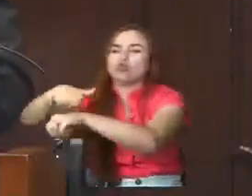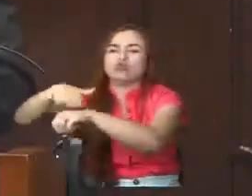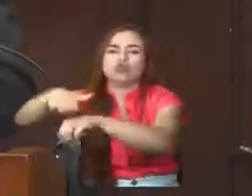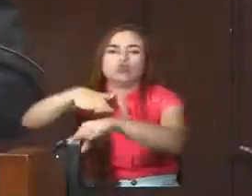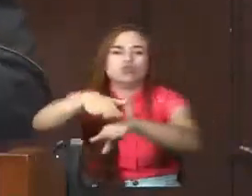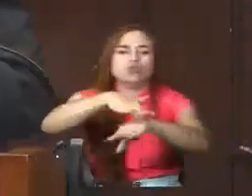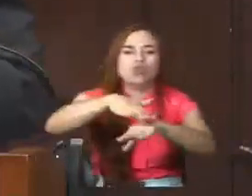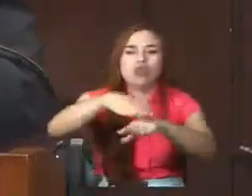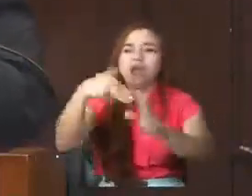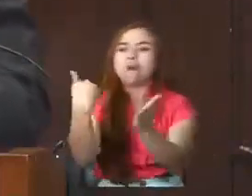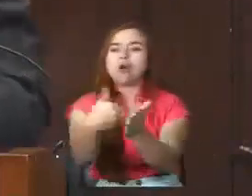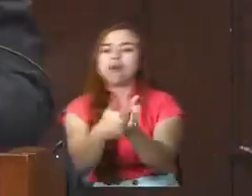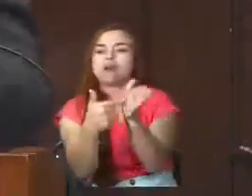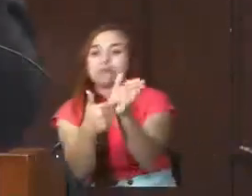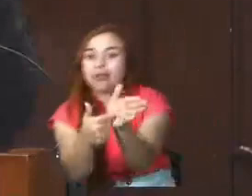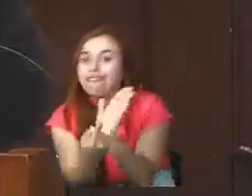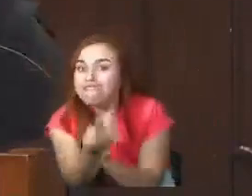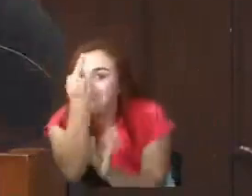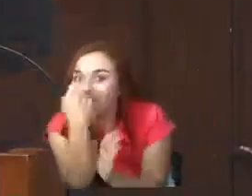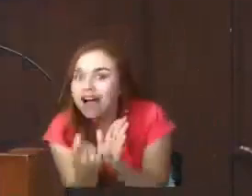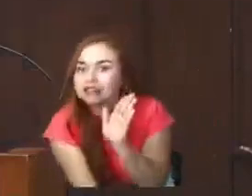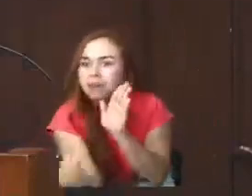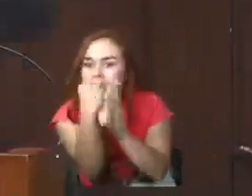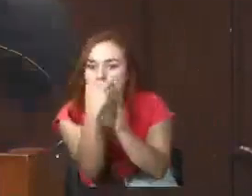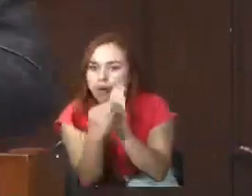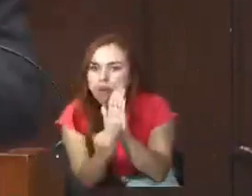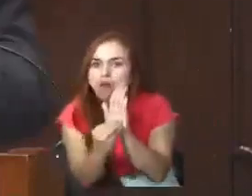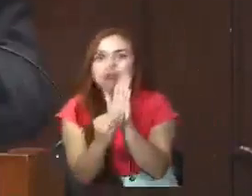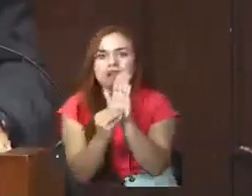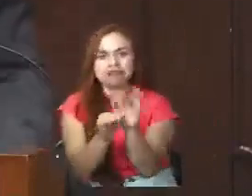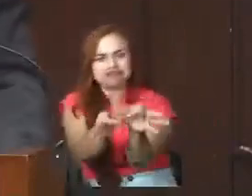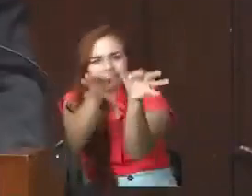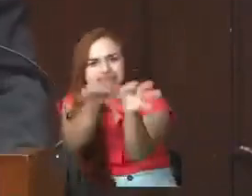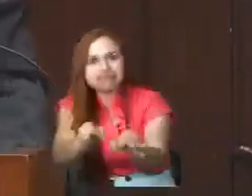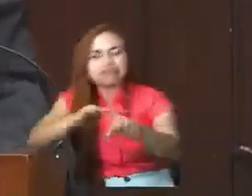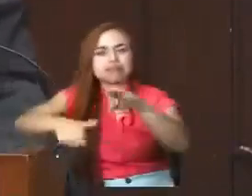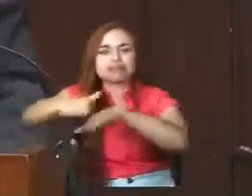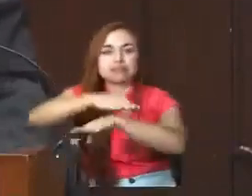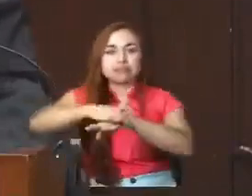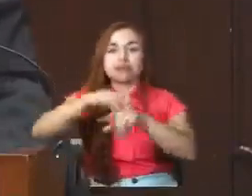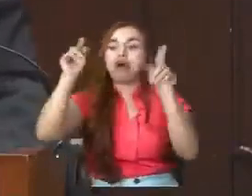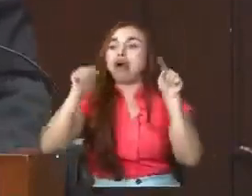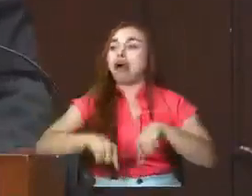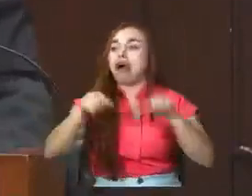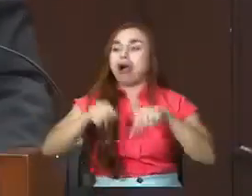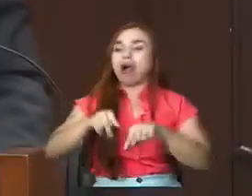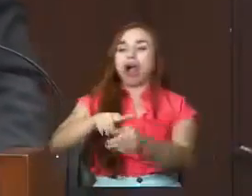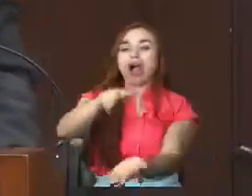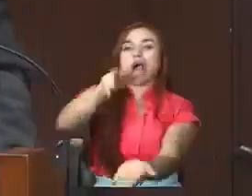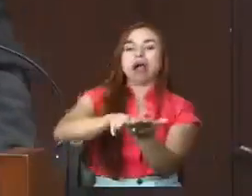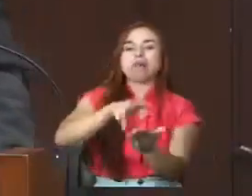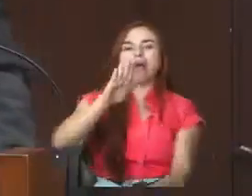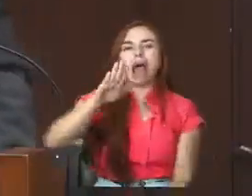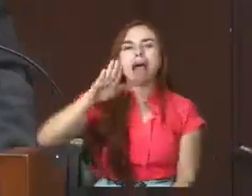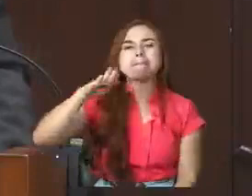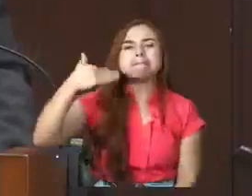Pero si no lo retira y nosotros lo aprobamos, ¿la culpa en el futuro será de quién? ¿De la Asamblea Nacional?